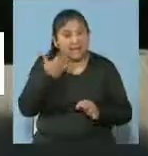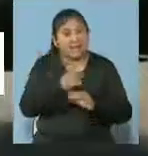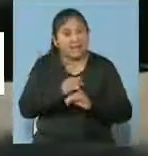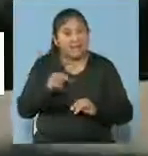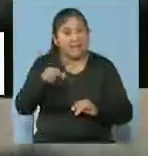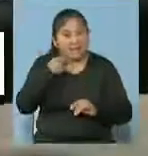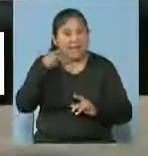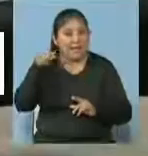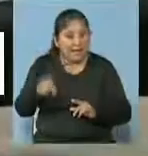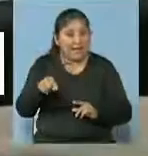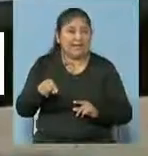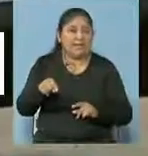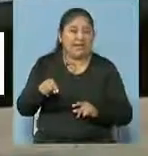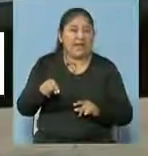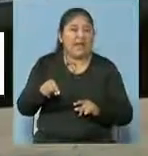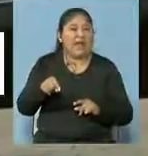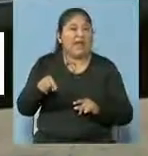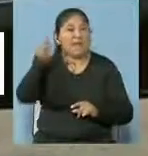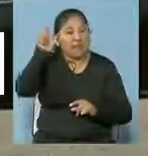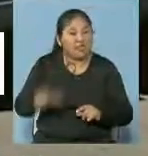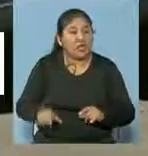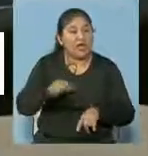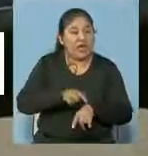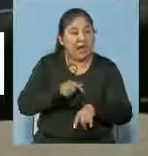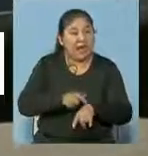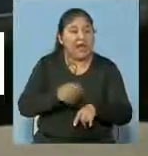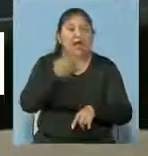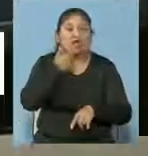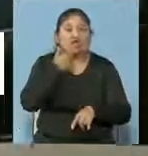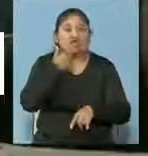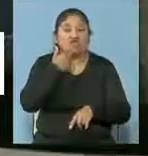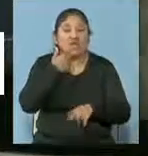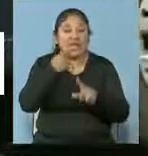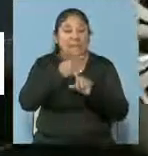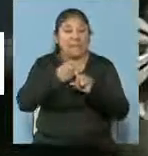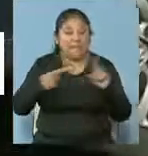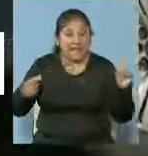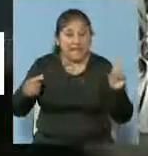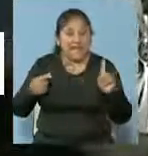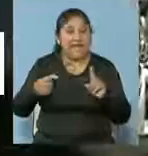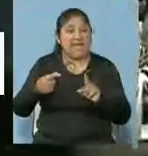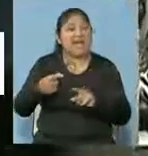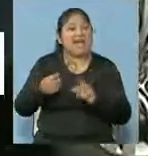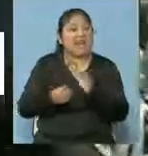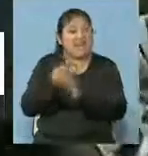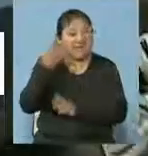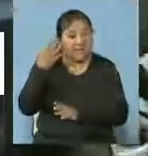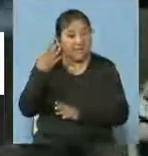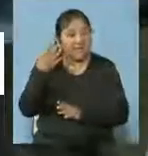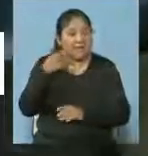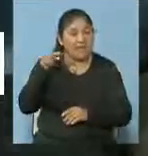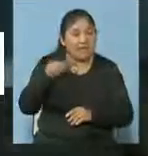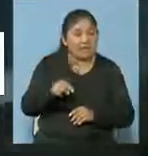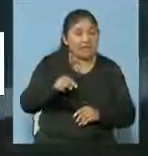vehículo a las 11:30 de la mañana. El operativo comenzó ayer a las 5:30 de la tarde y pasó todas